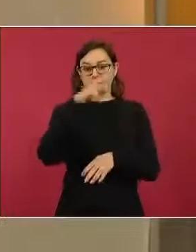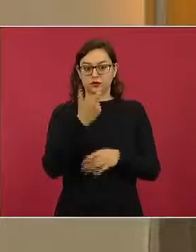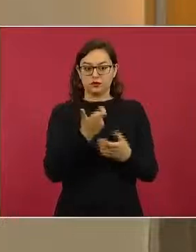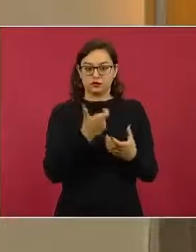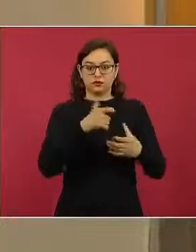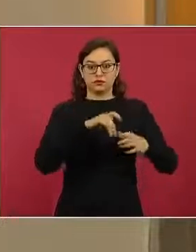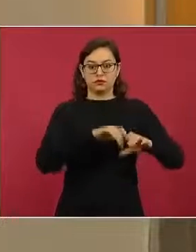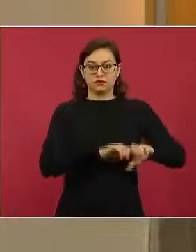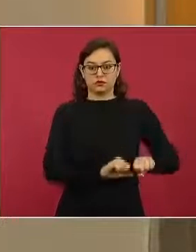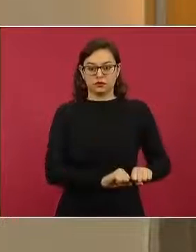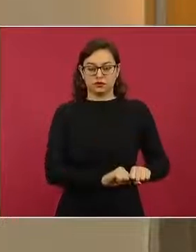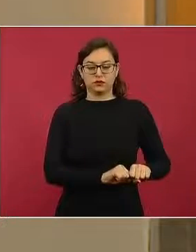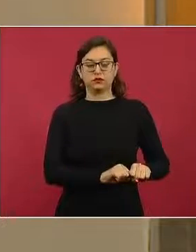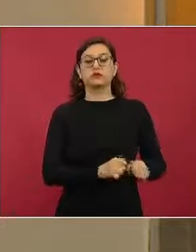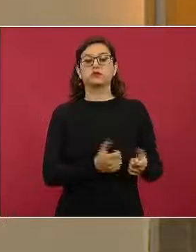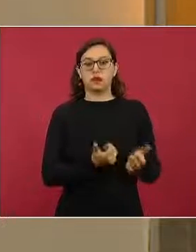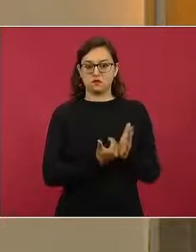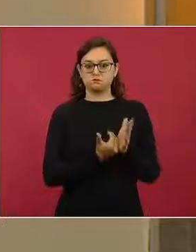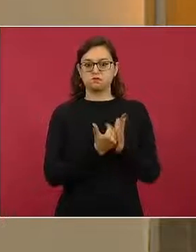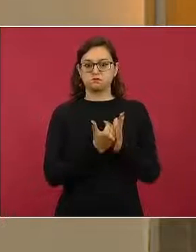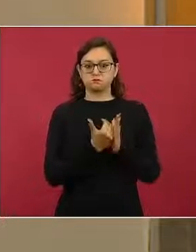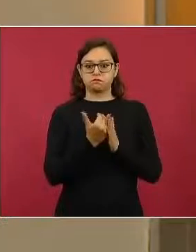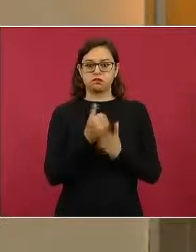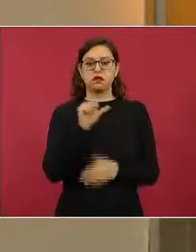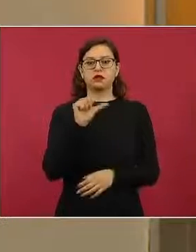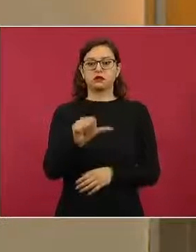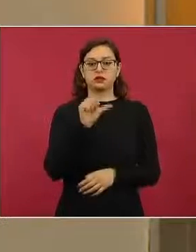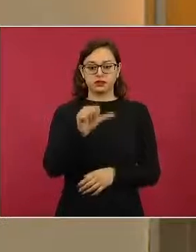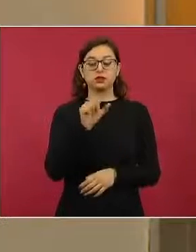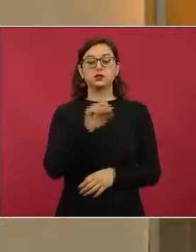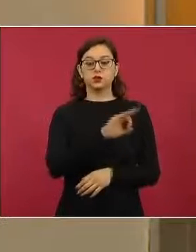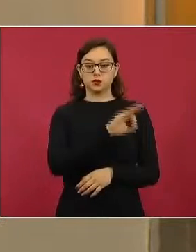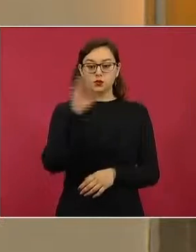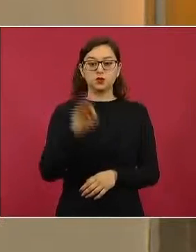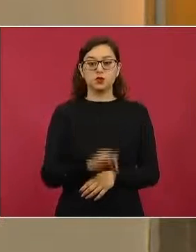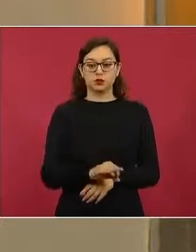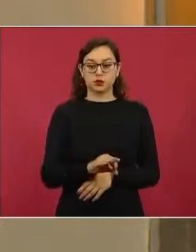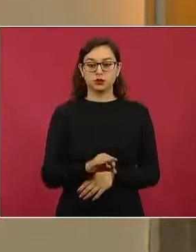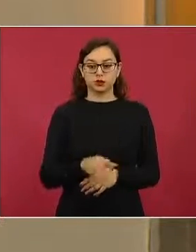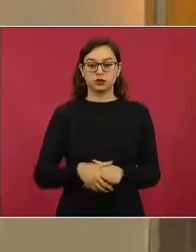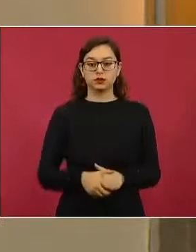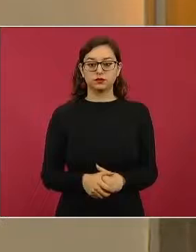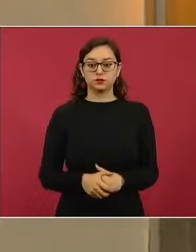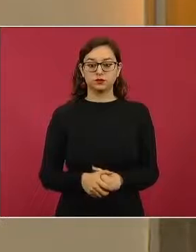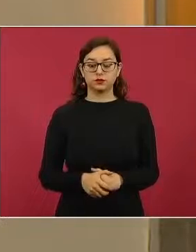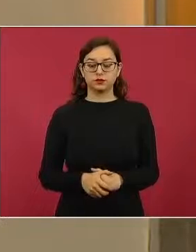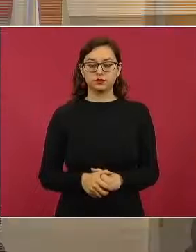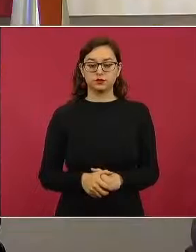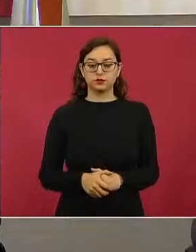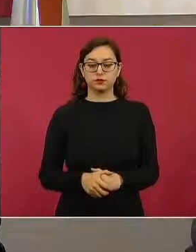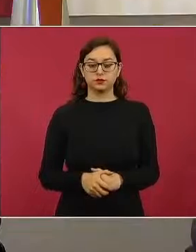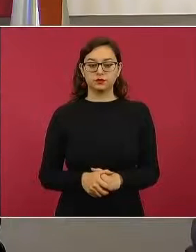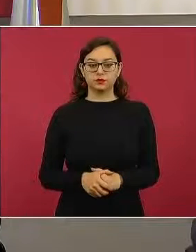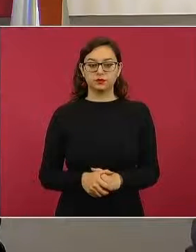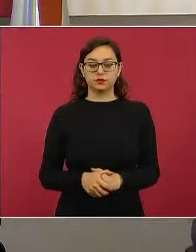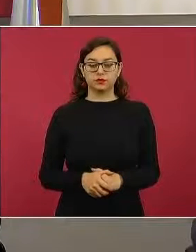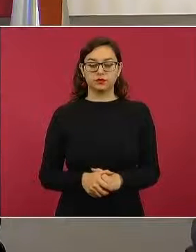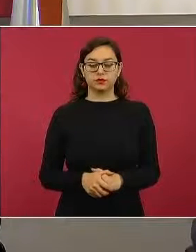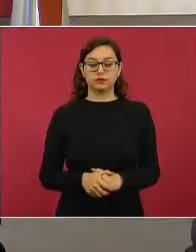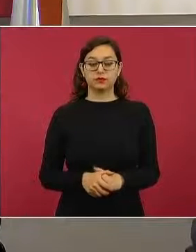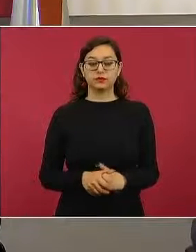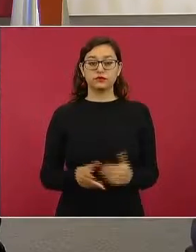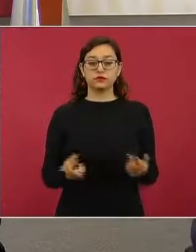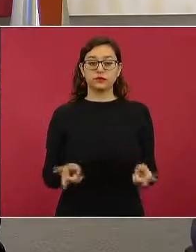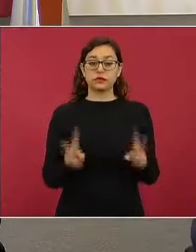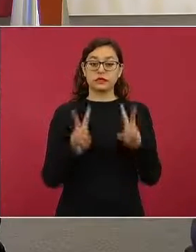la estabilidad, ya que han aumentado 16% en este mismo periodo. Con